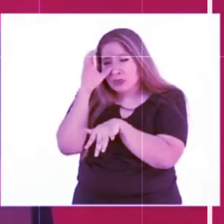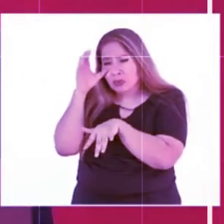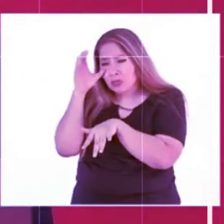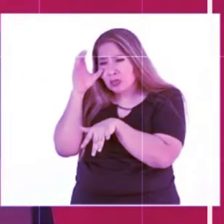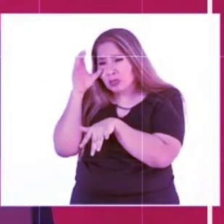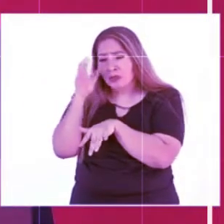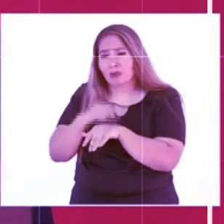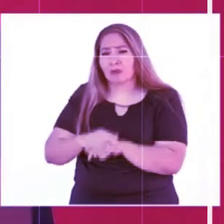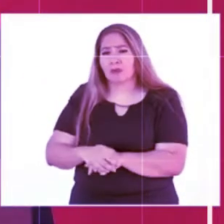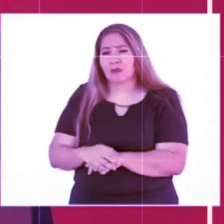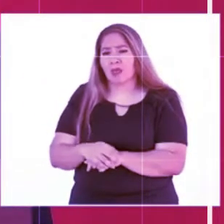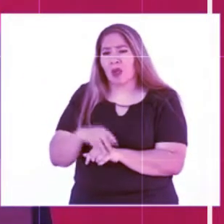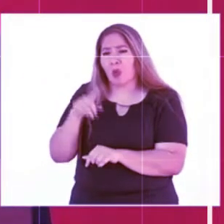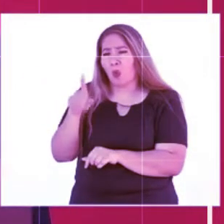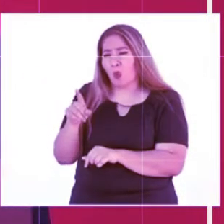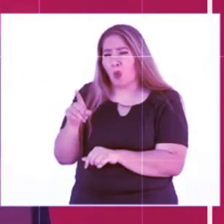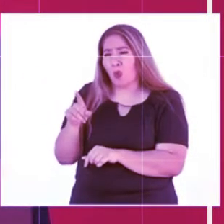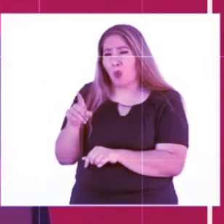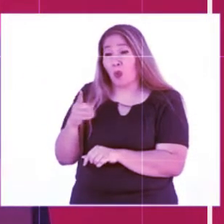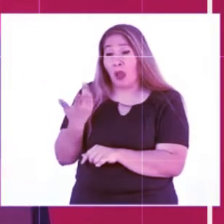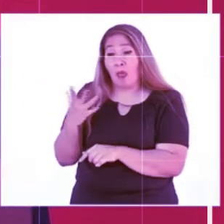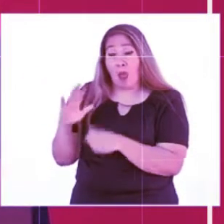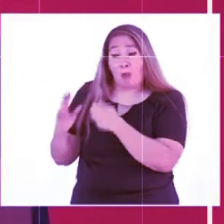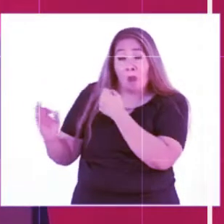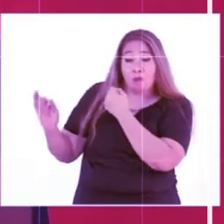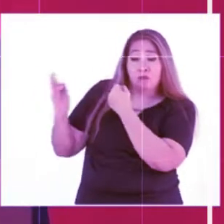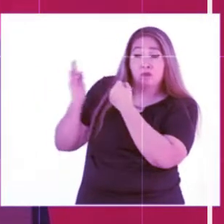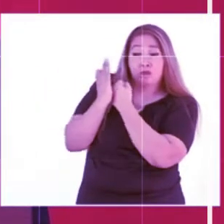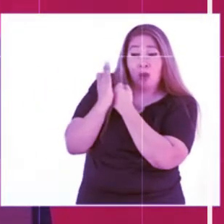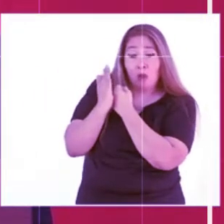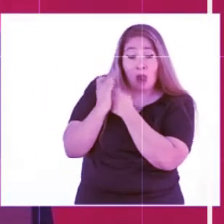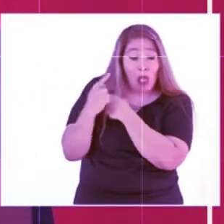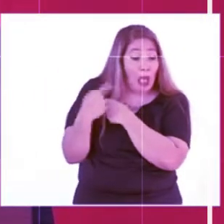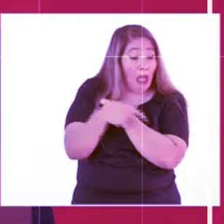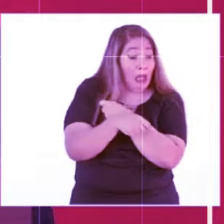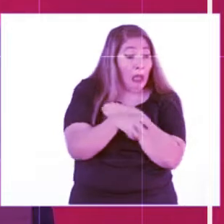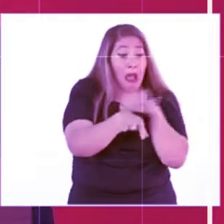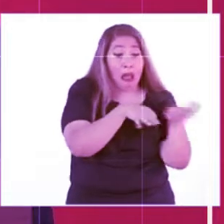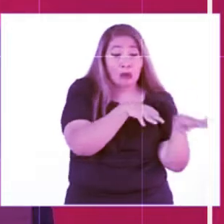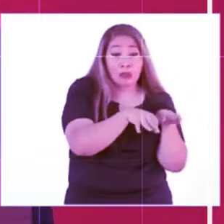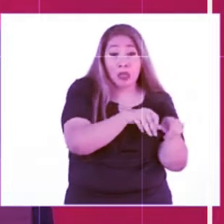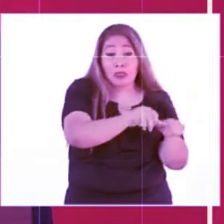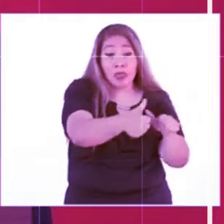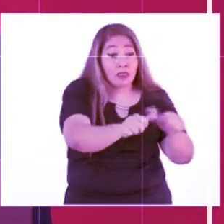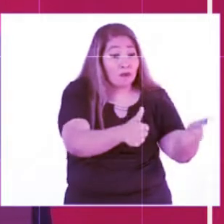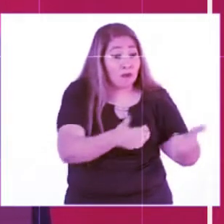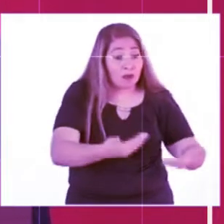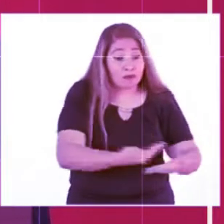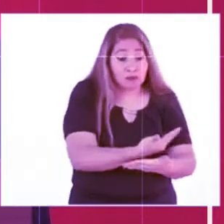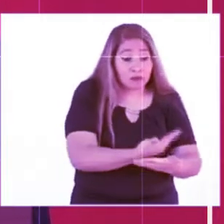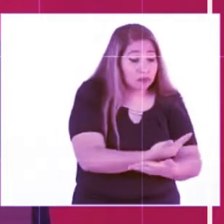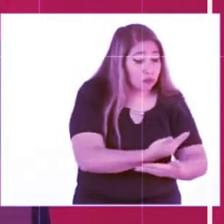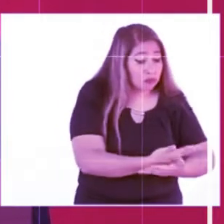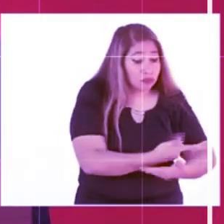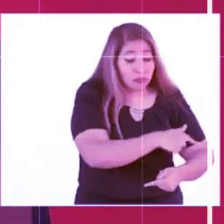todo, una medida de protección a los trabajadores de otras